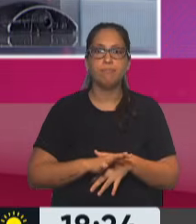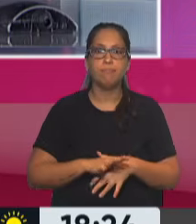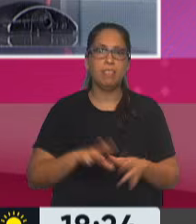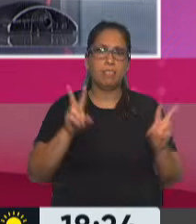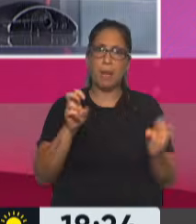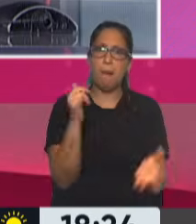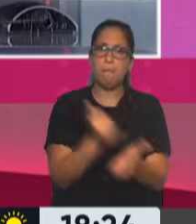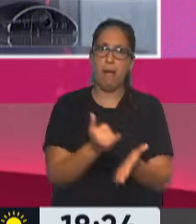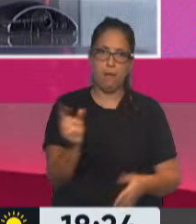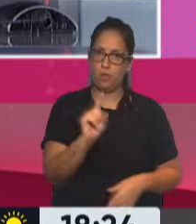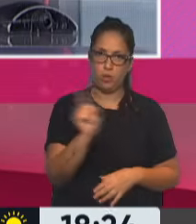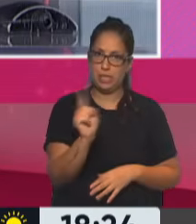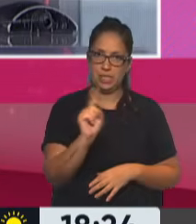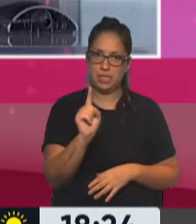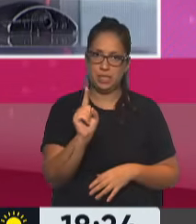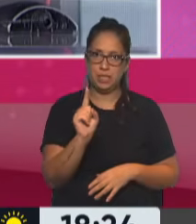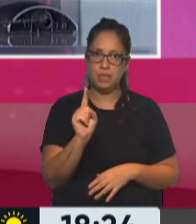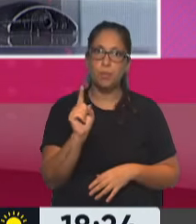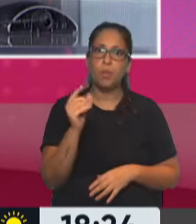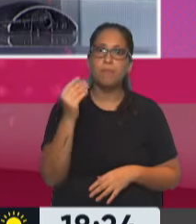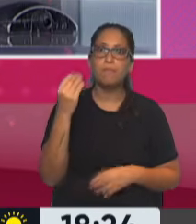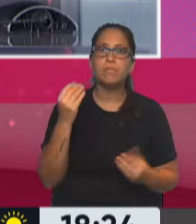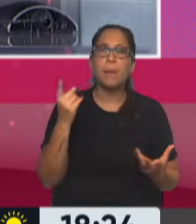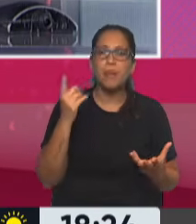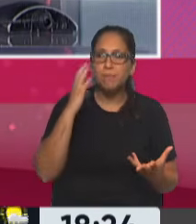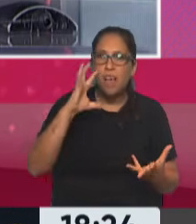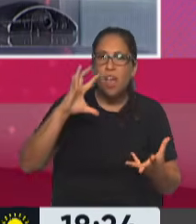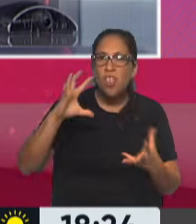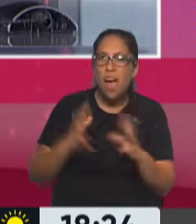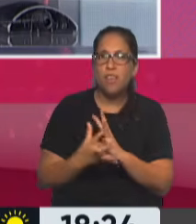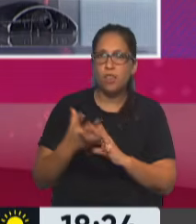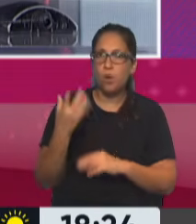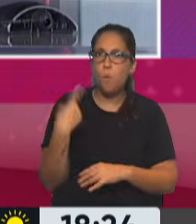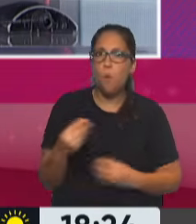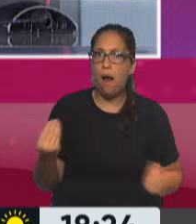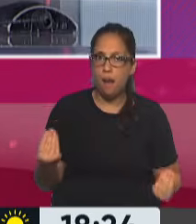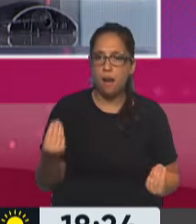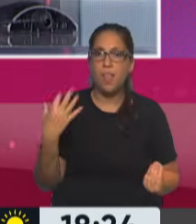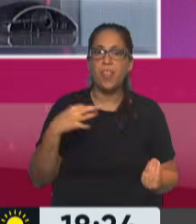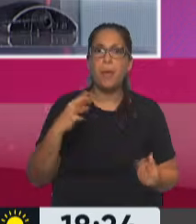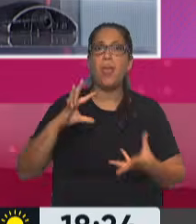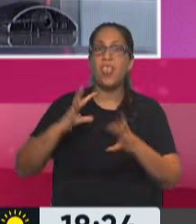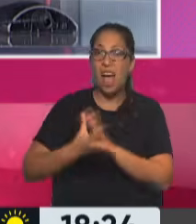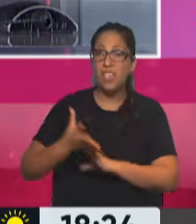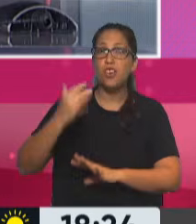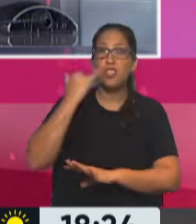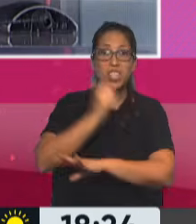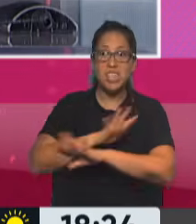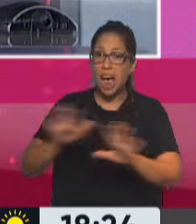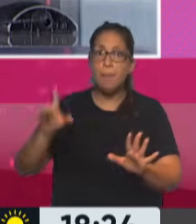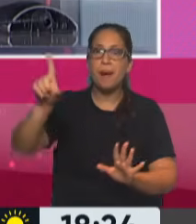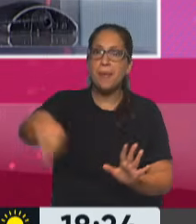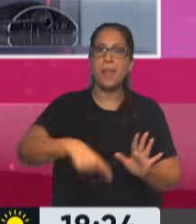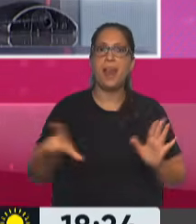tema menor, porque la pregunta desde un punto de vista jurídico también es cuál es el daño causado. Es decir, acá debería existir un daño causado para generar una